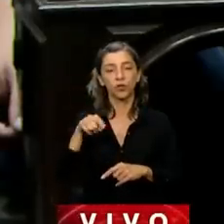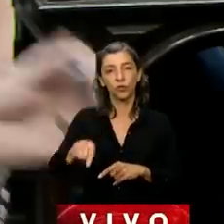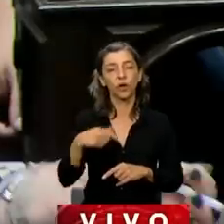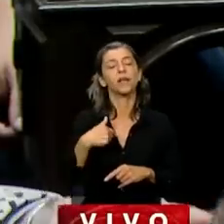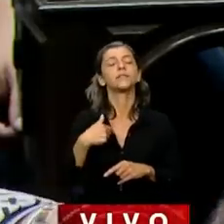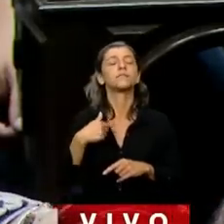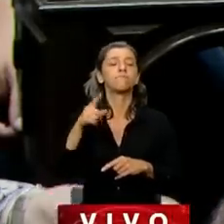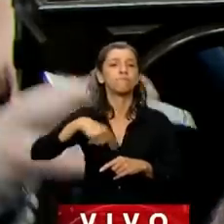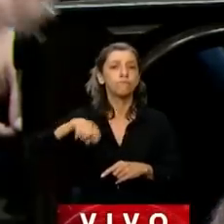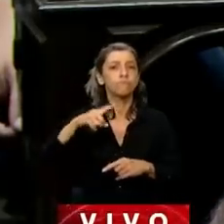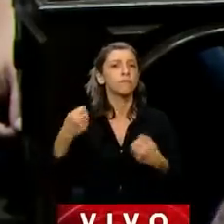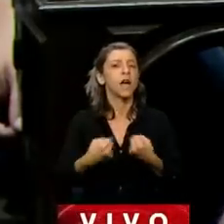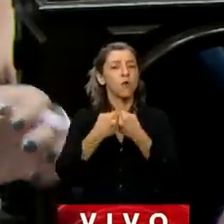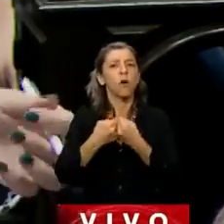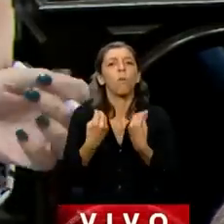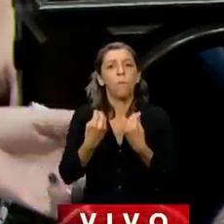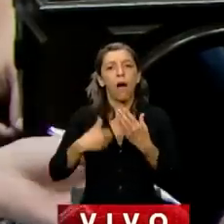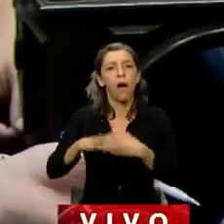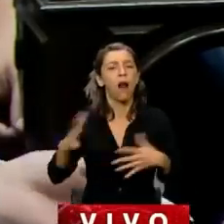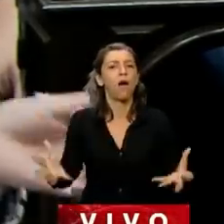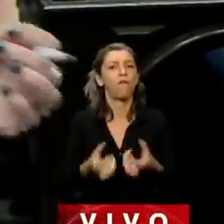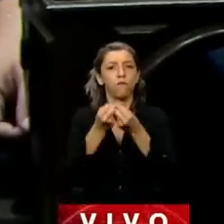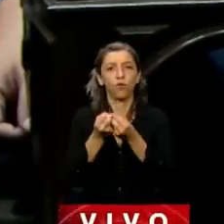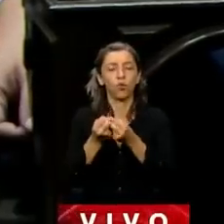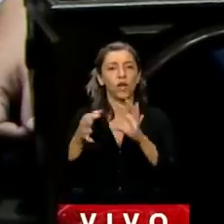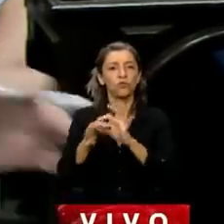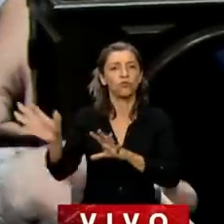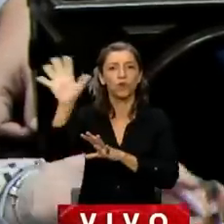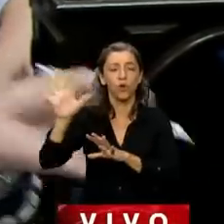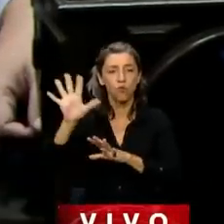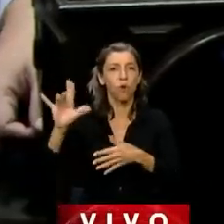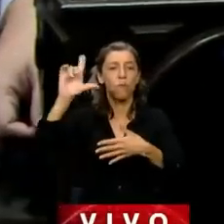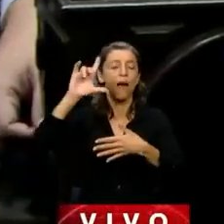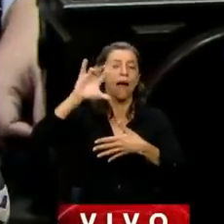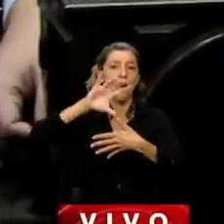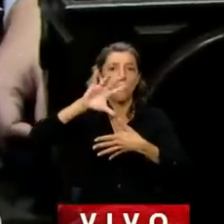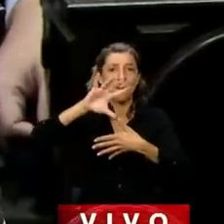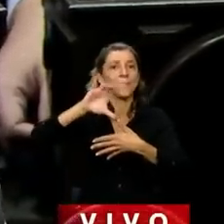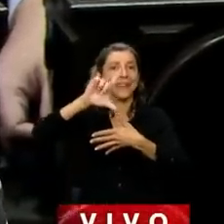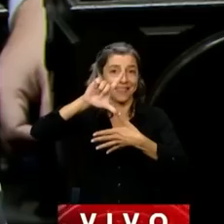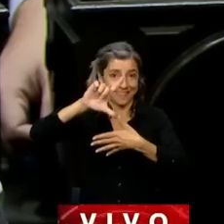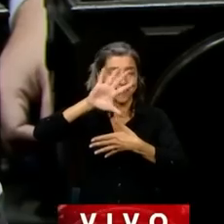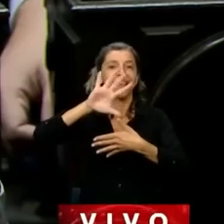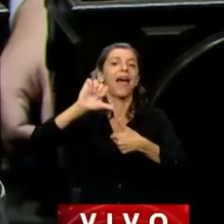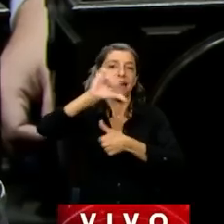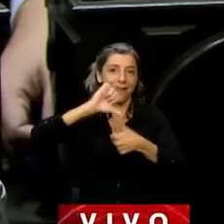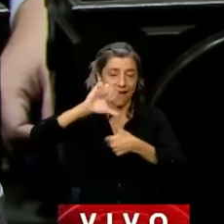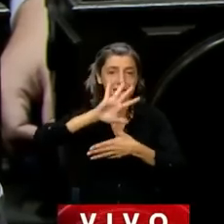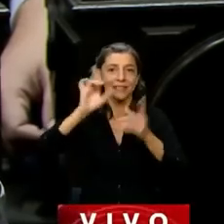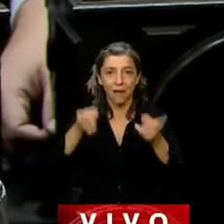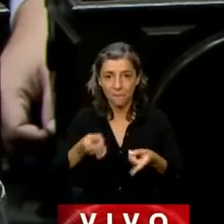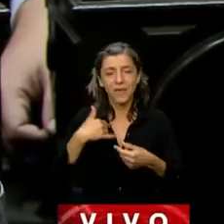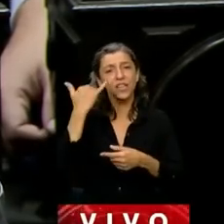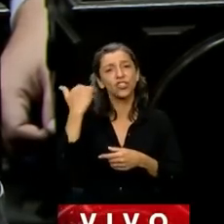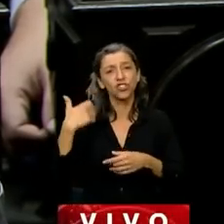de la Unión Europea y América Latina y el Caribe. Como usted bien mencionó, viene con media sanción del